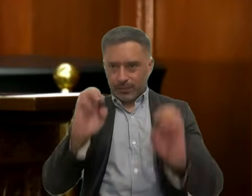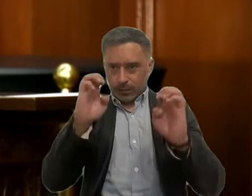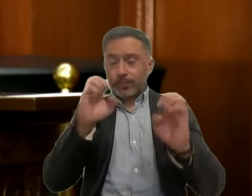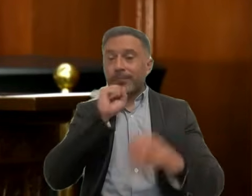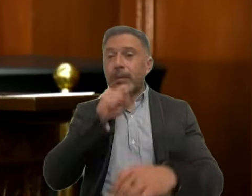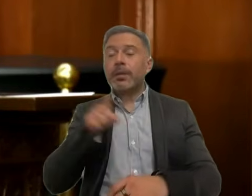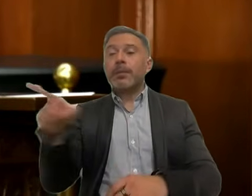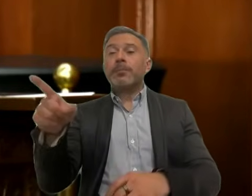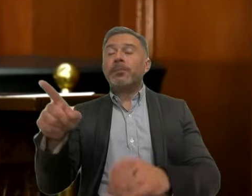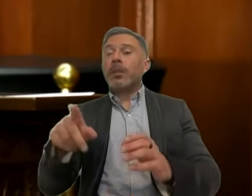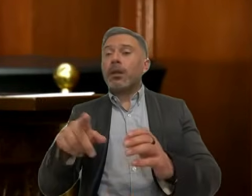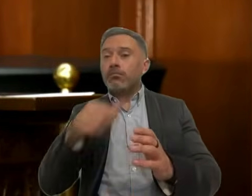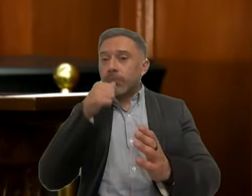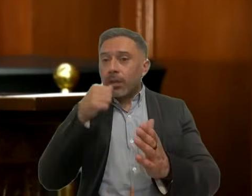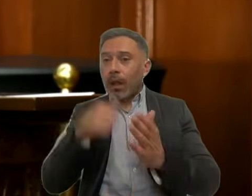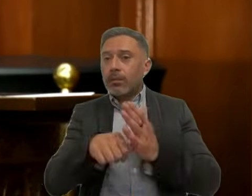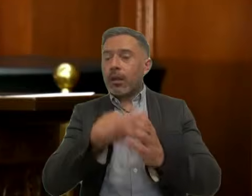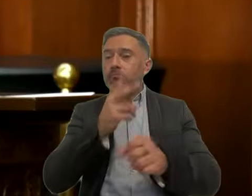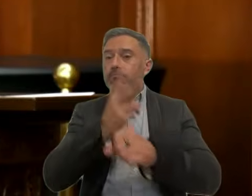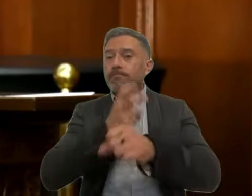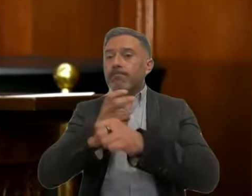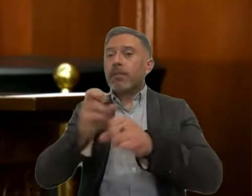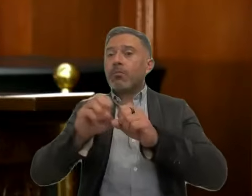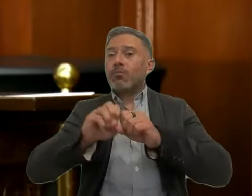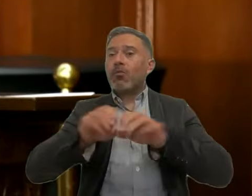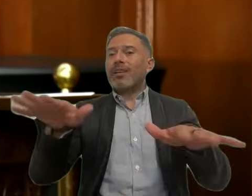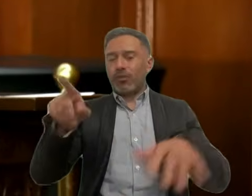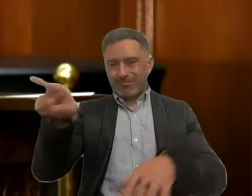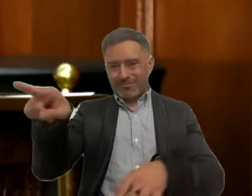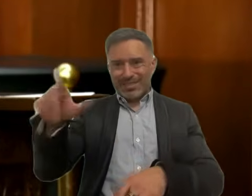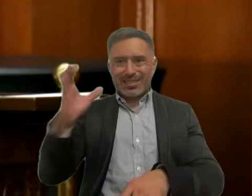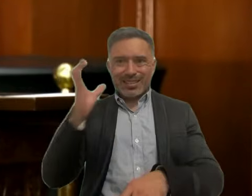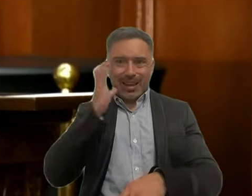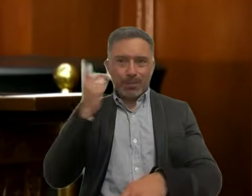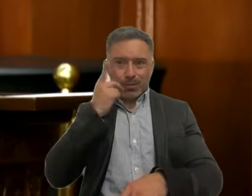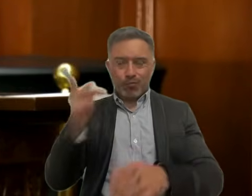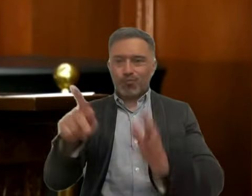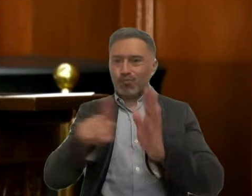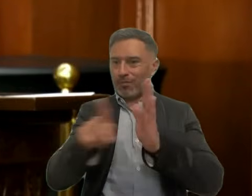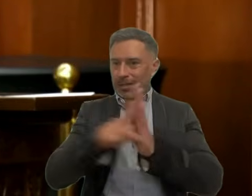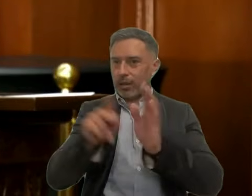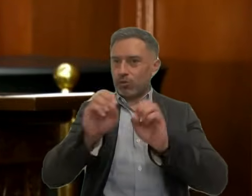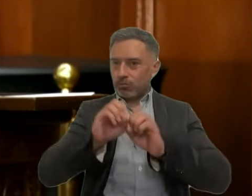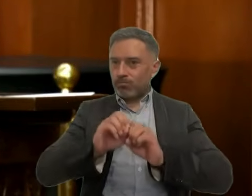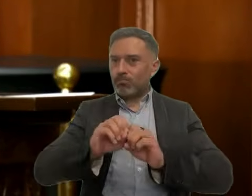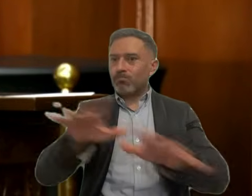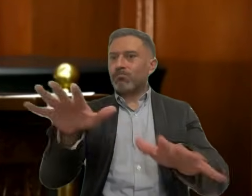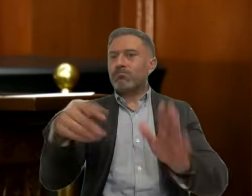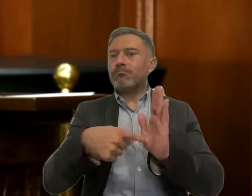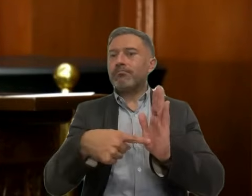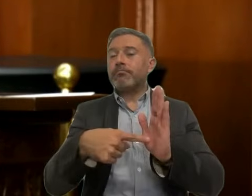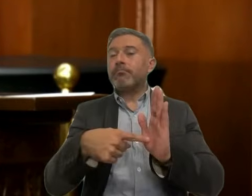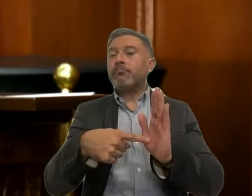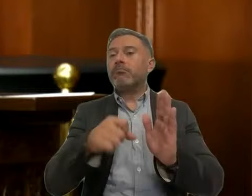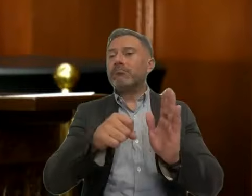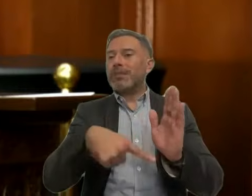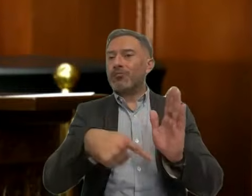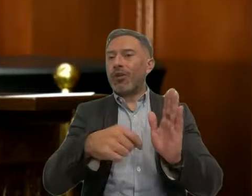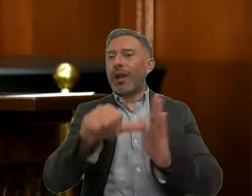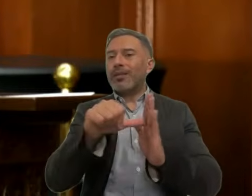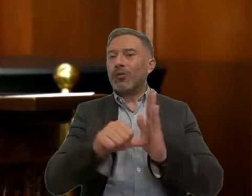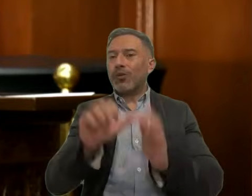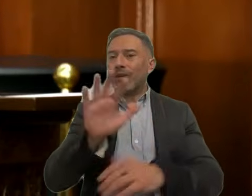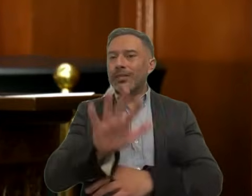la convocatoria en el periódico oficial Gaceta de Gobierno, en observancia del artículo 55,